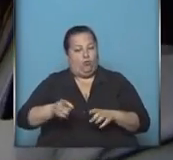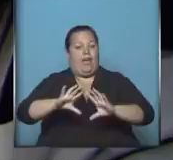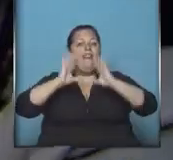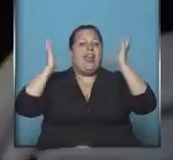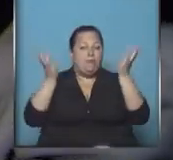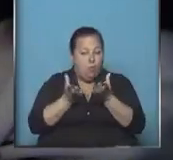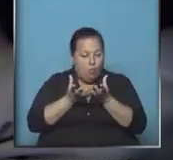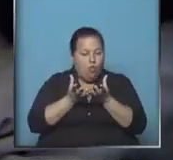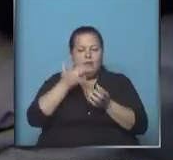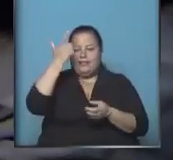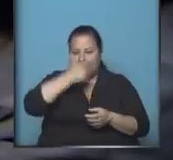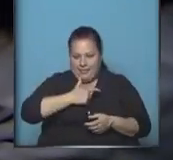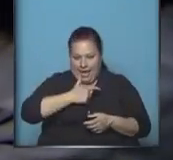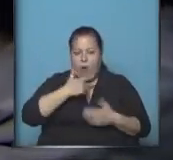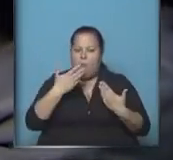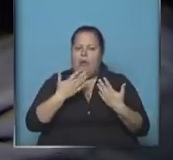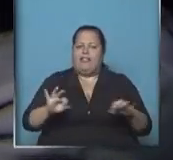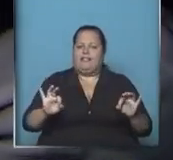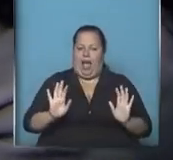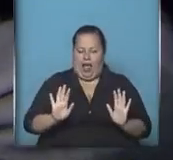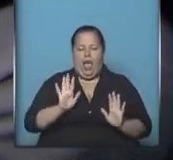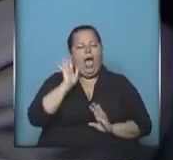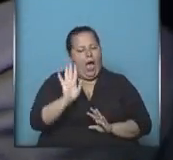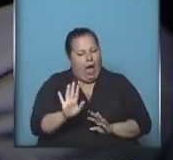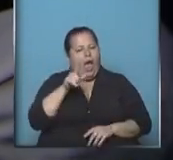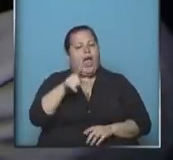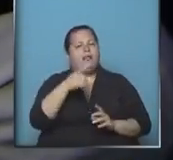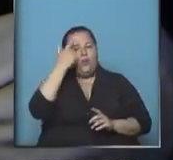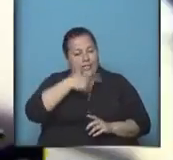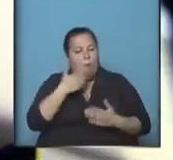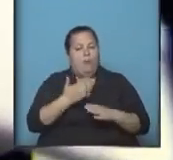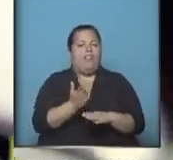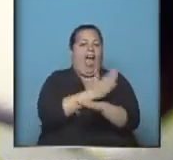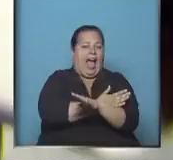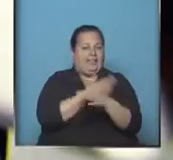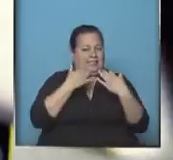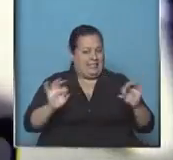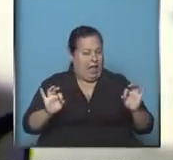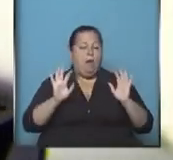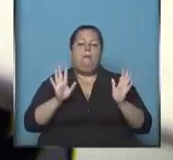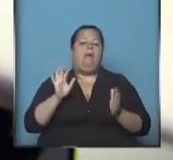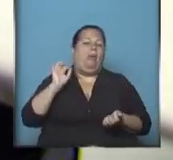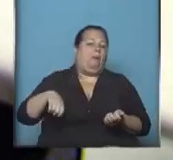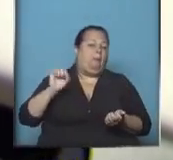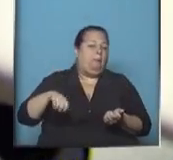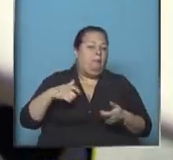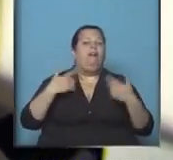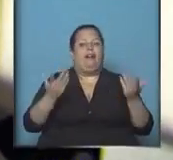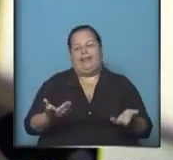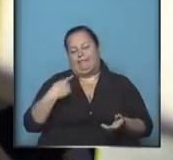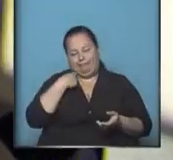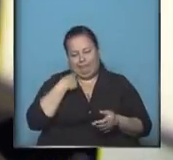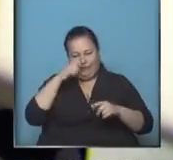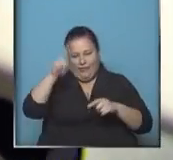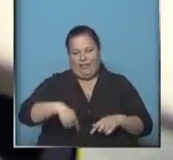mundo de ceguera evitable o sea que es una ceguera que podría haberse evitado pero que no fue controlada y por ende